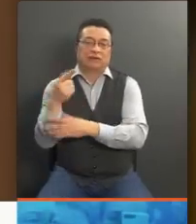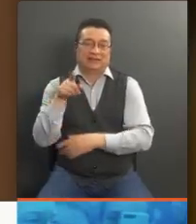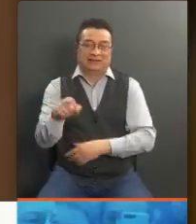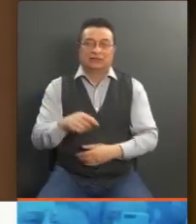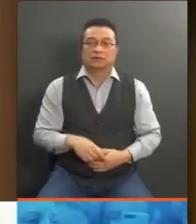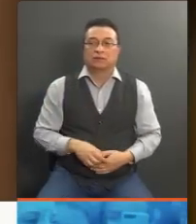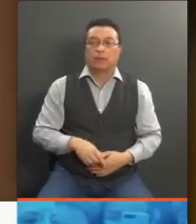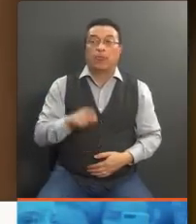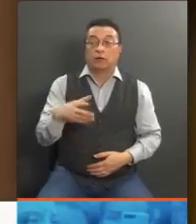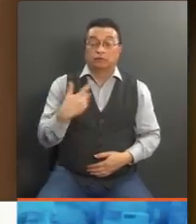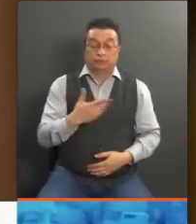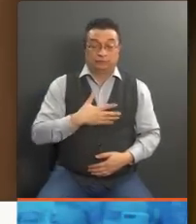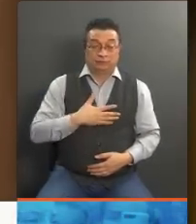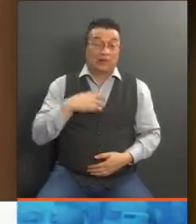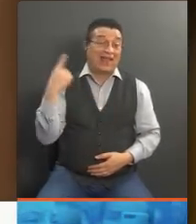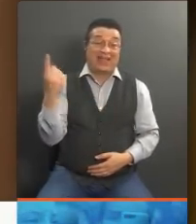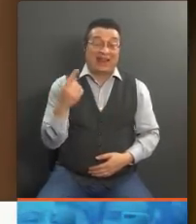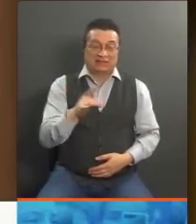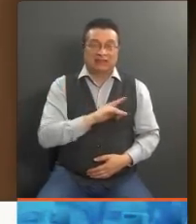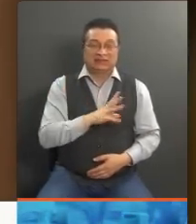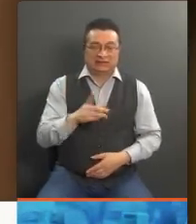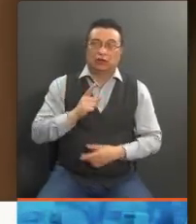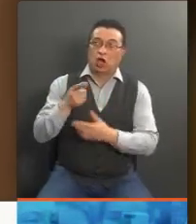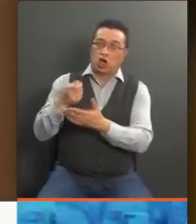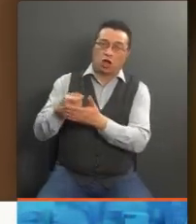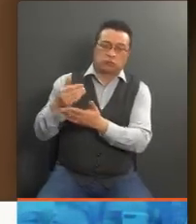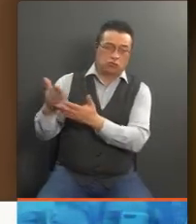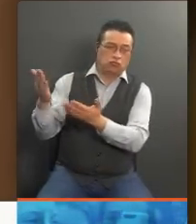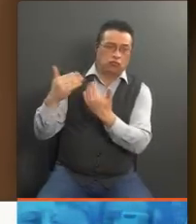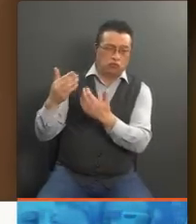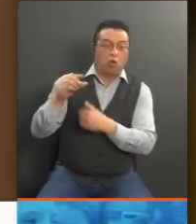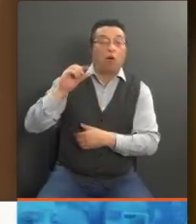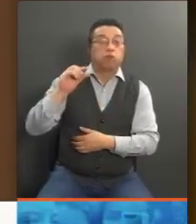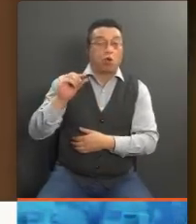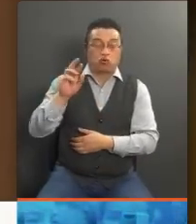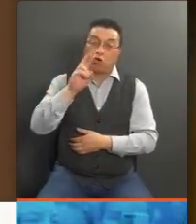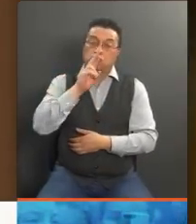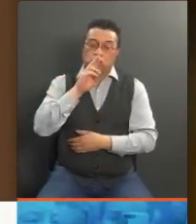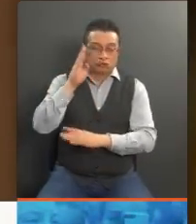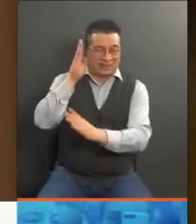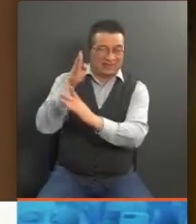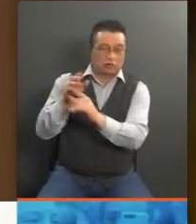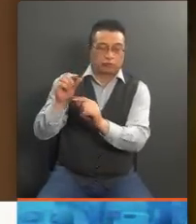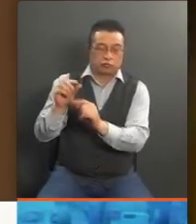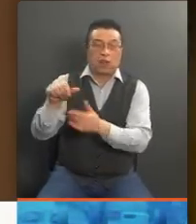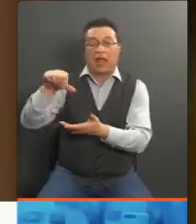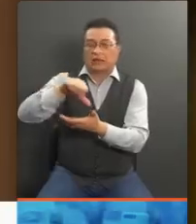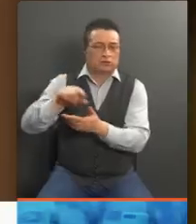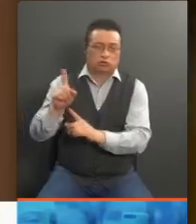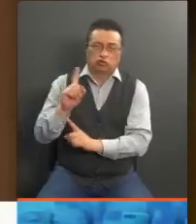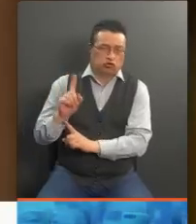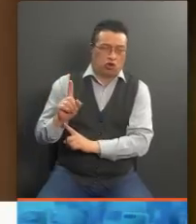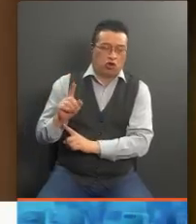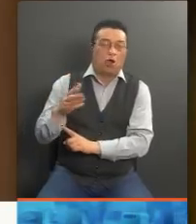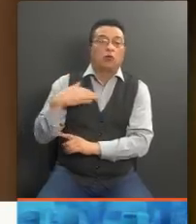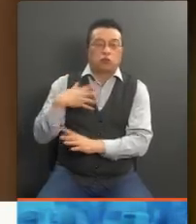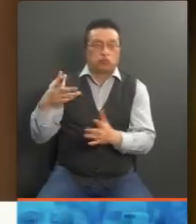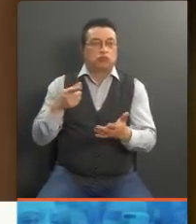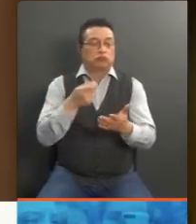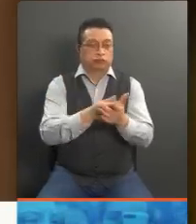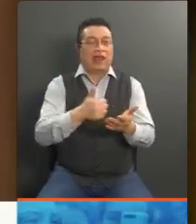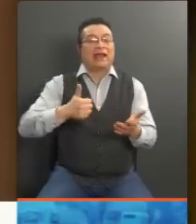Nosotros en general en Chile importamos casi muy poco de Rusia directamente, menos aceite, ¿cierto? Importamos mucho de